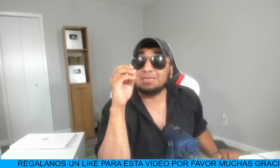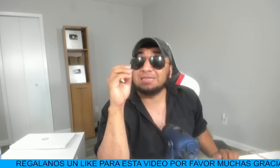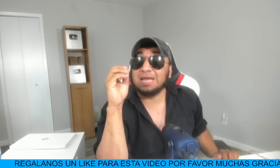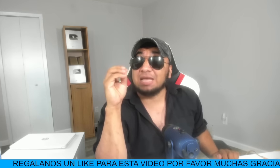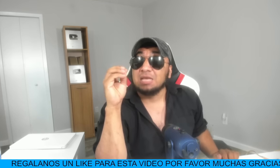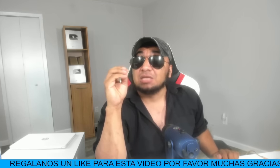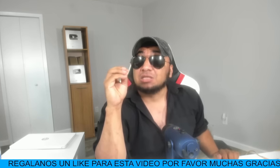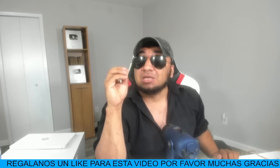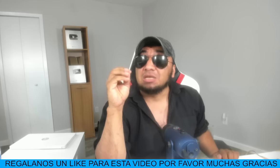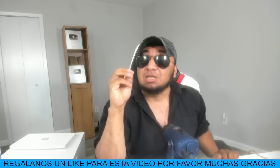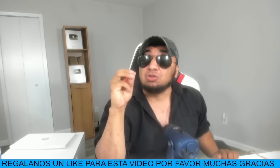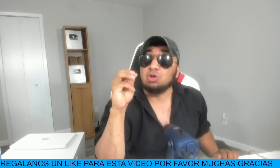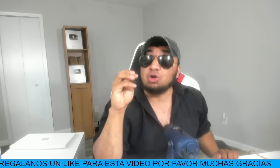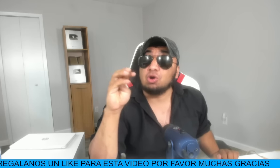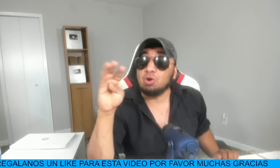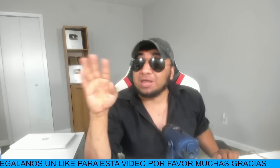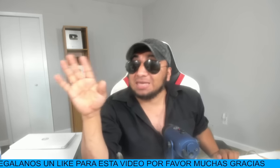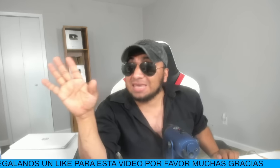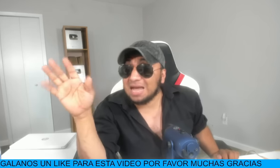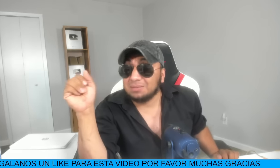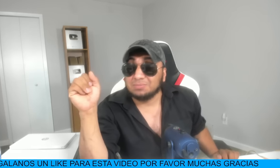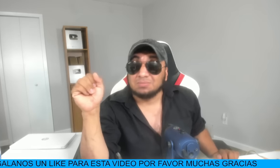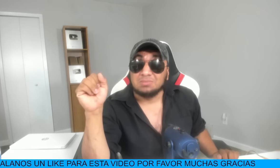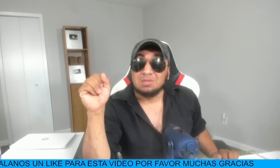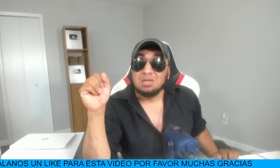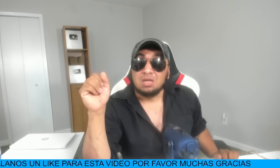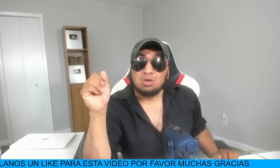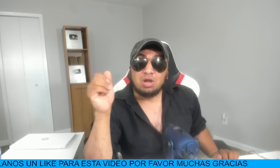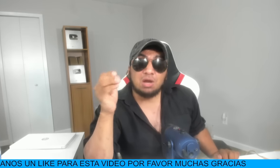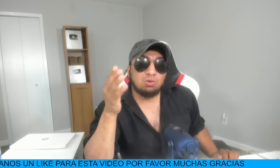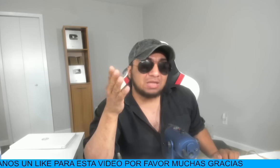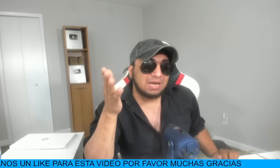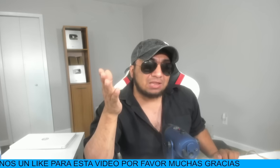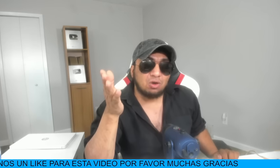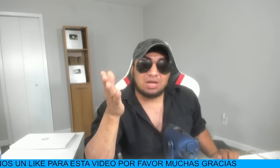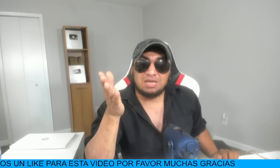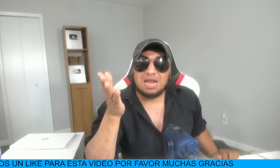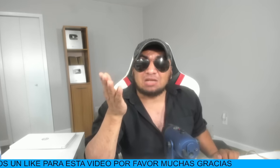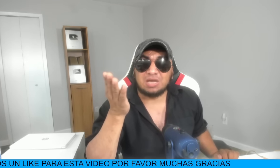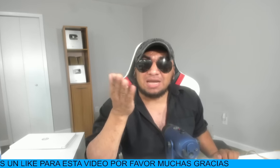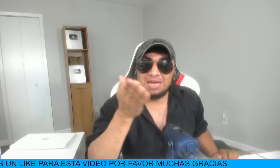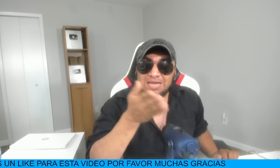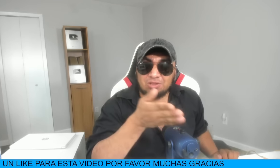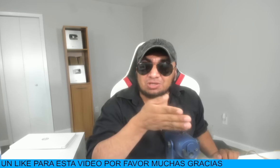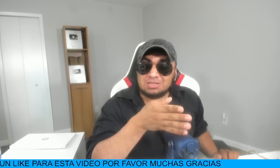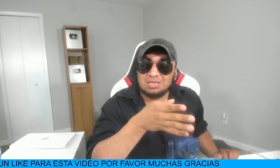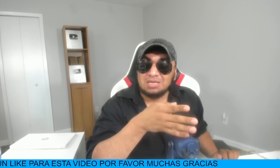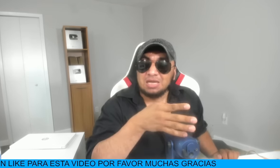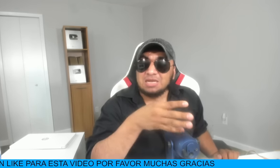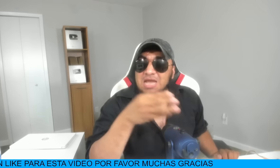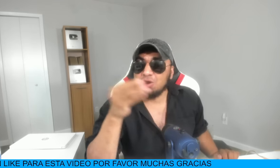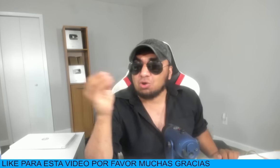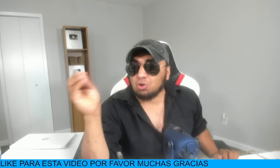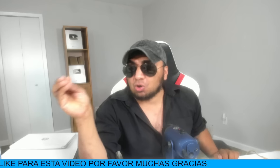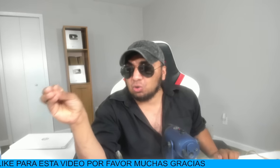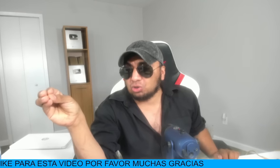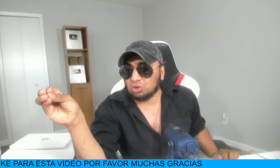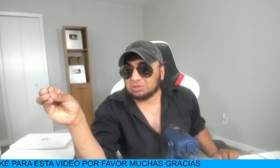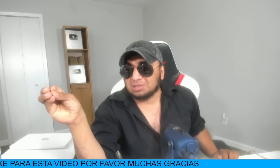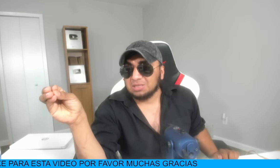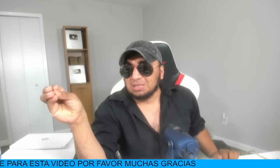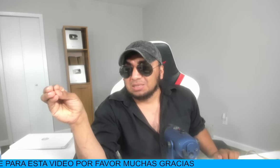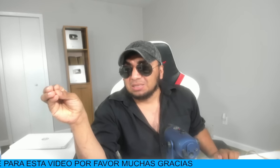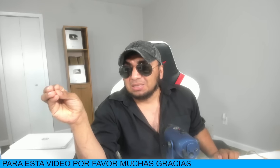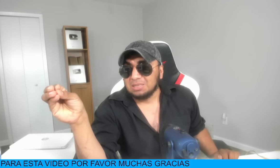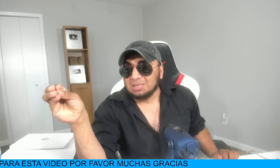ahora es no lo jodan ya. No le gusta que toque ni a los angelitos ni a los